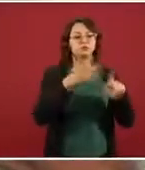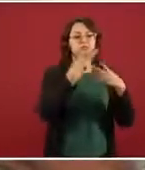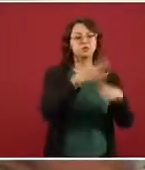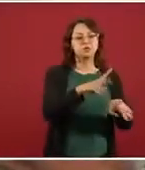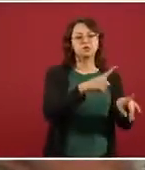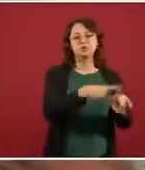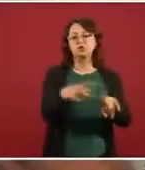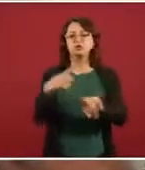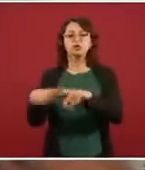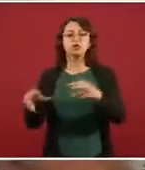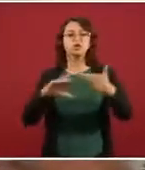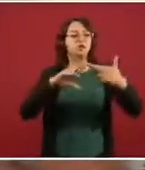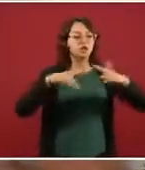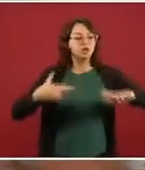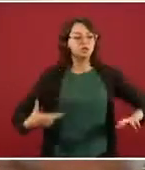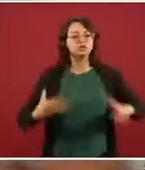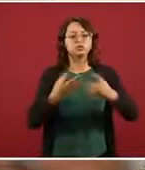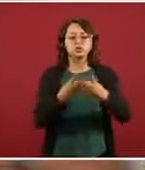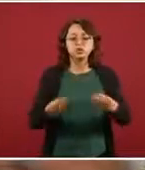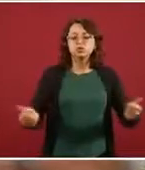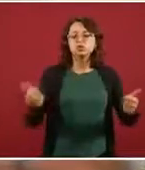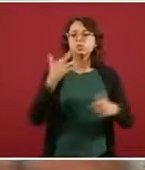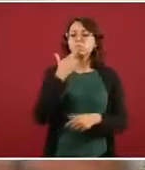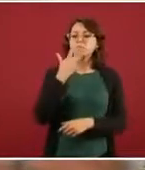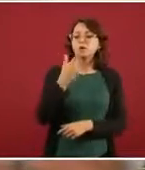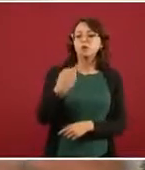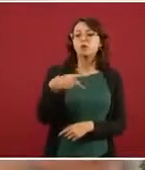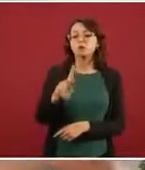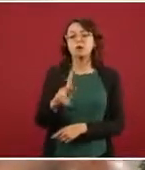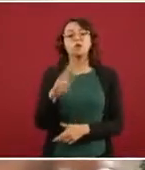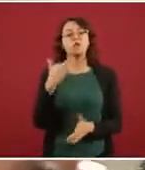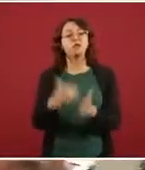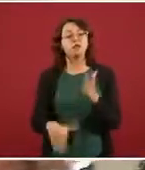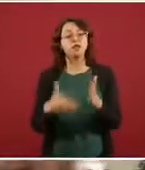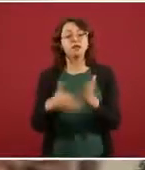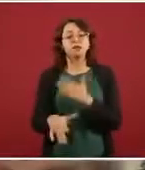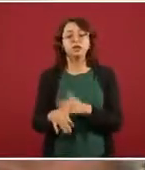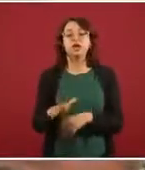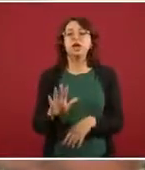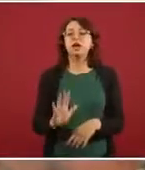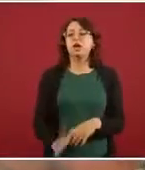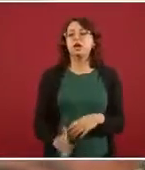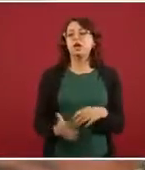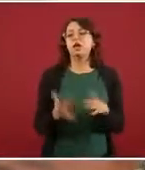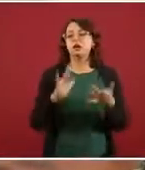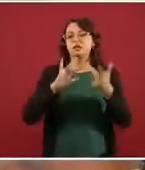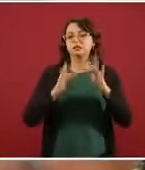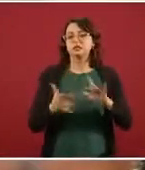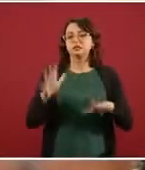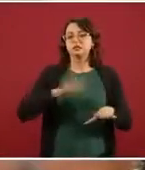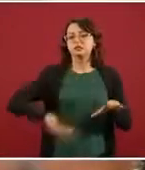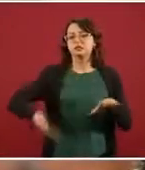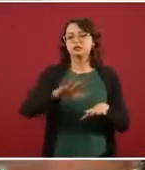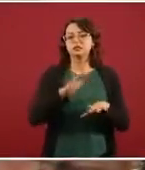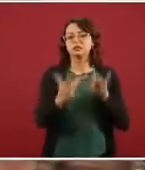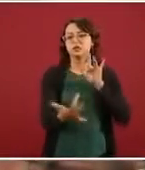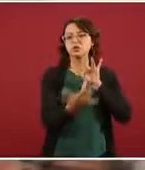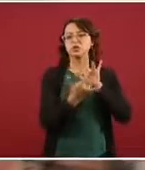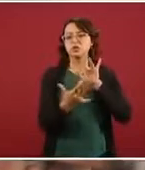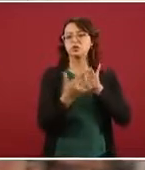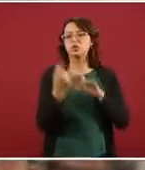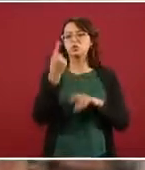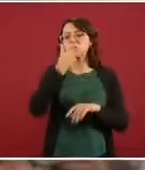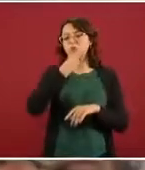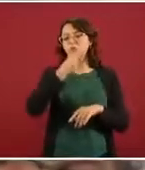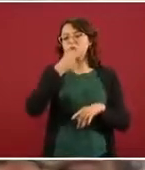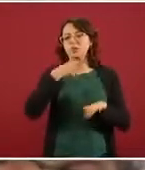aquí algunos temas, pero hay algunas cuentas pendientes. Nos contactaron a través de redes un